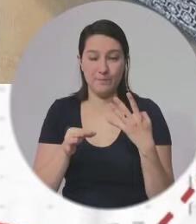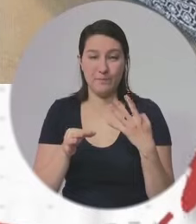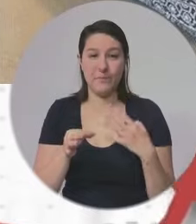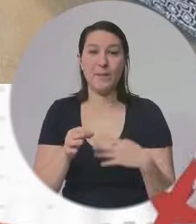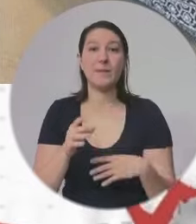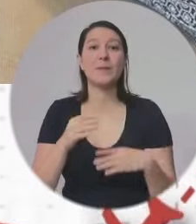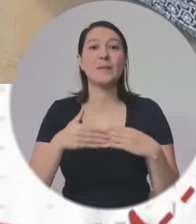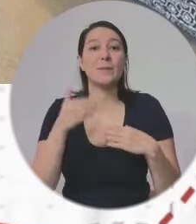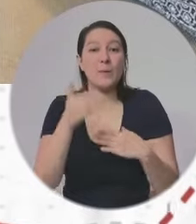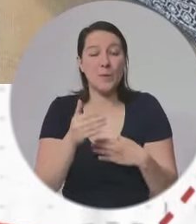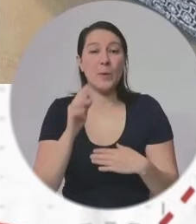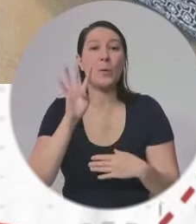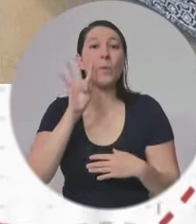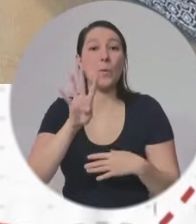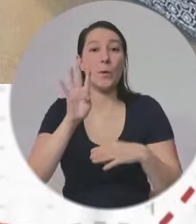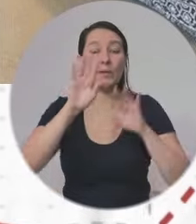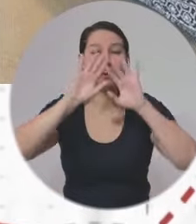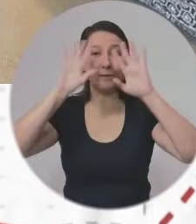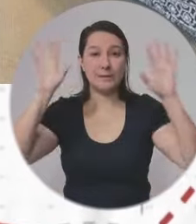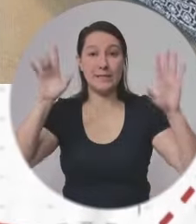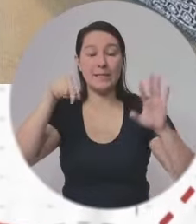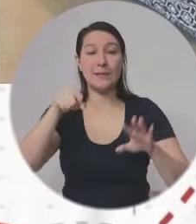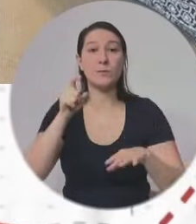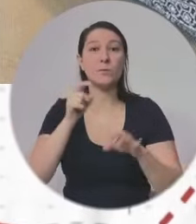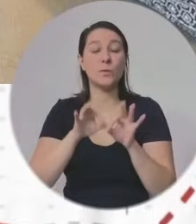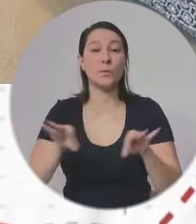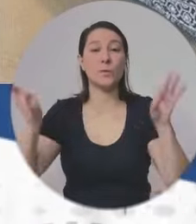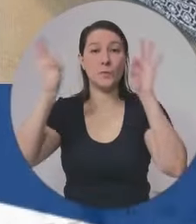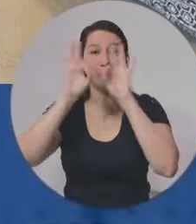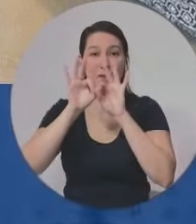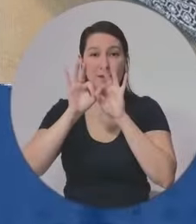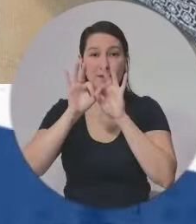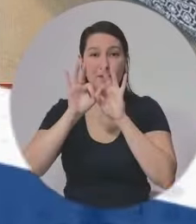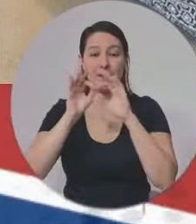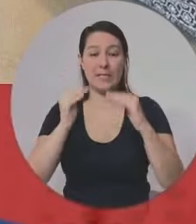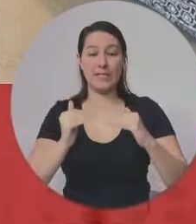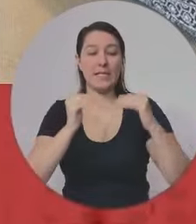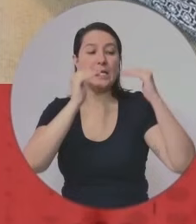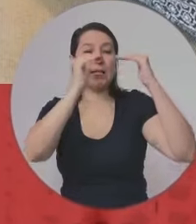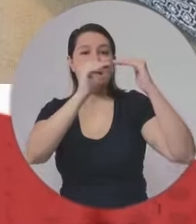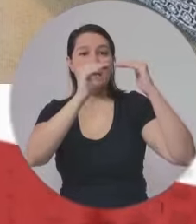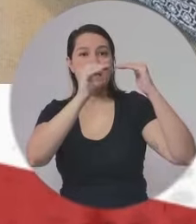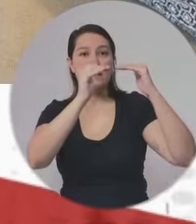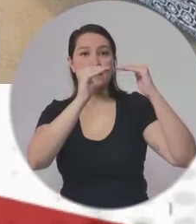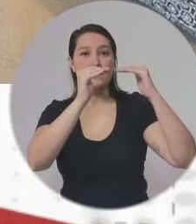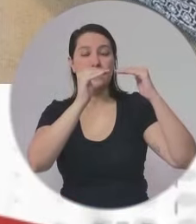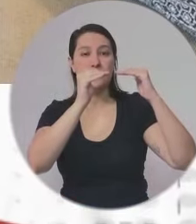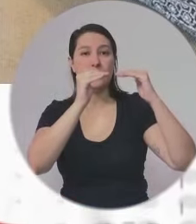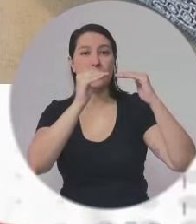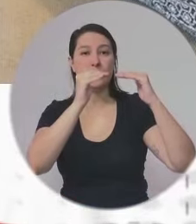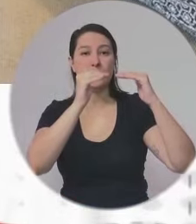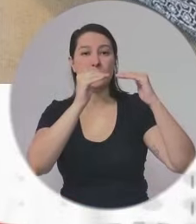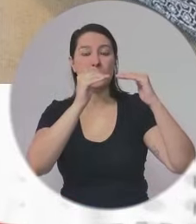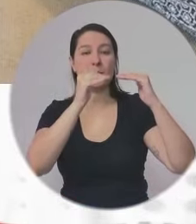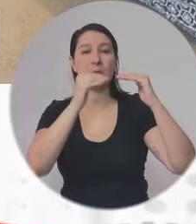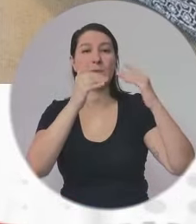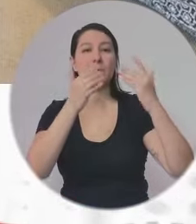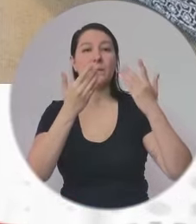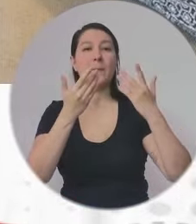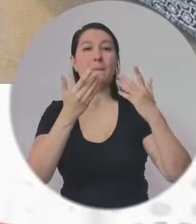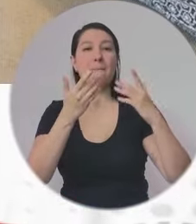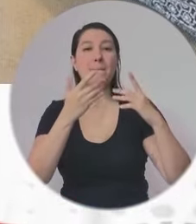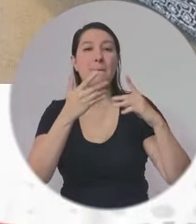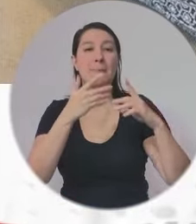estrellas y aquí es un punto muy importante porque a partir de este nivel ya son hoteles más Premium de cadenas más